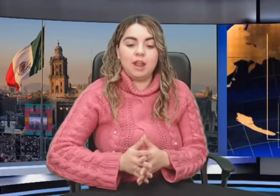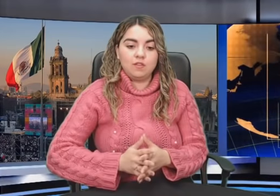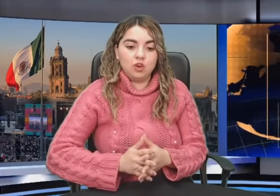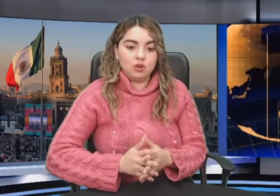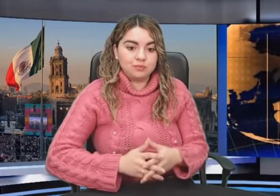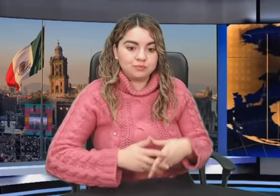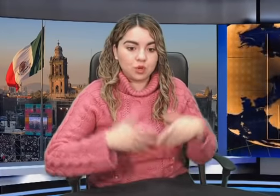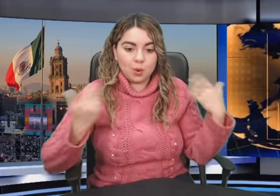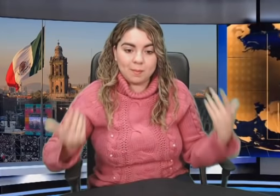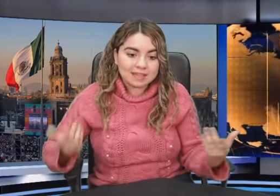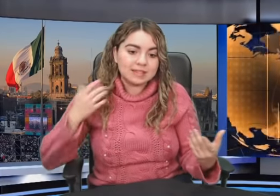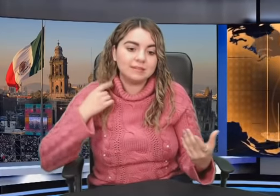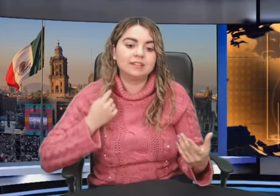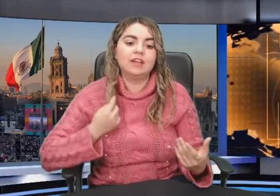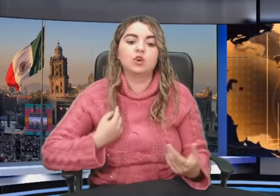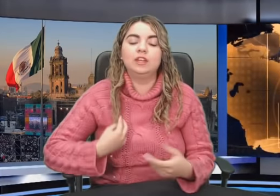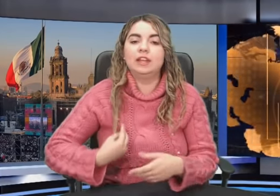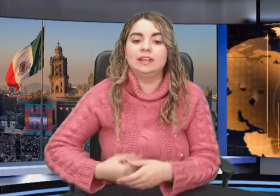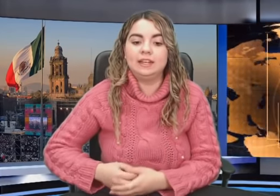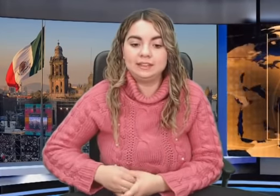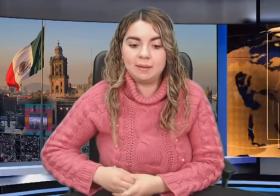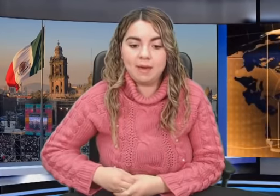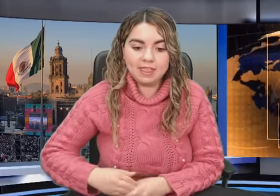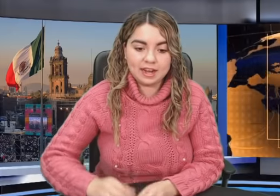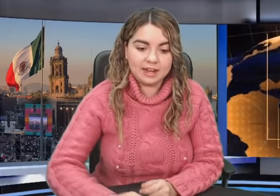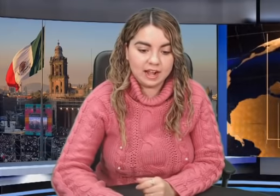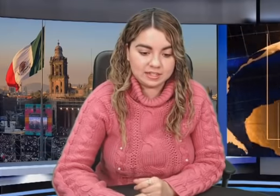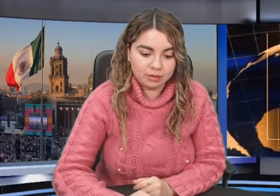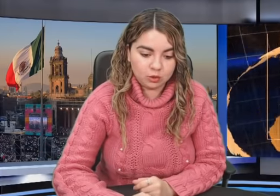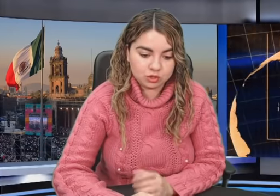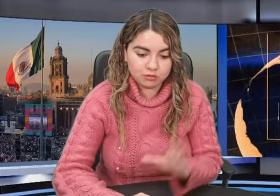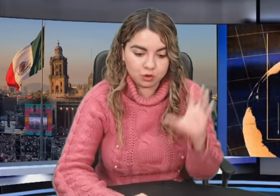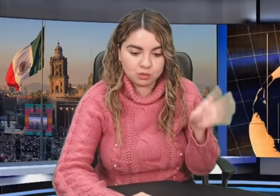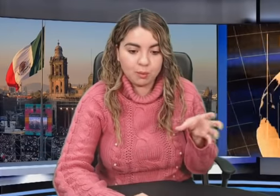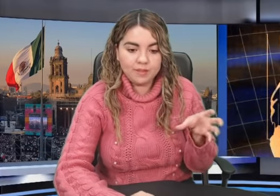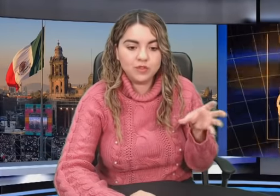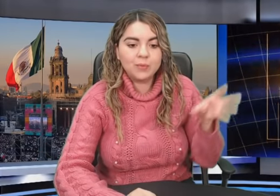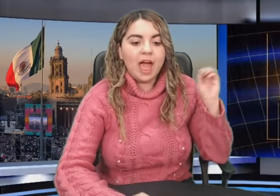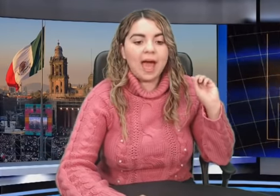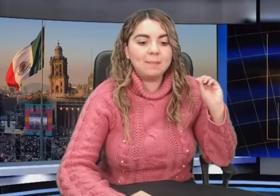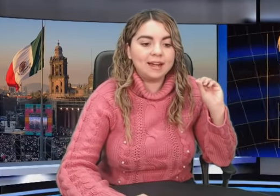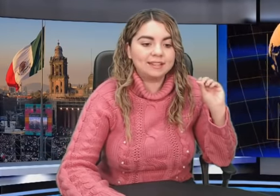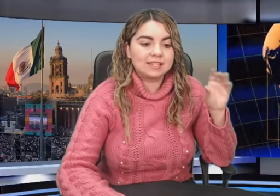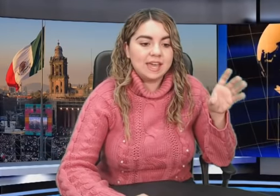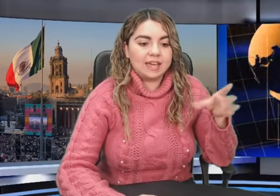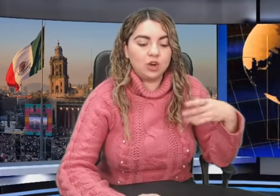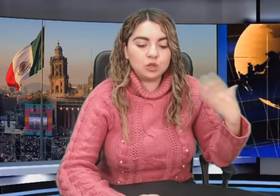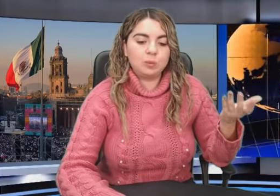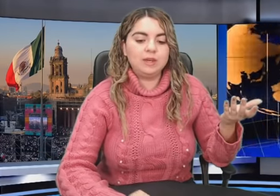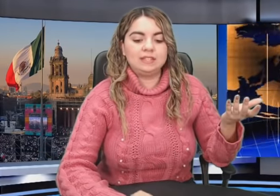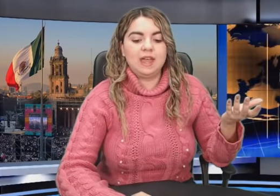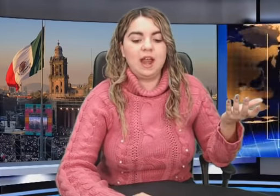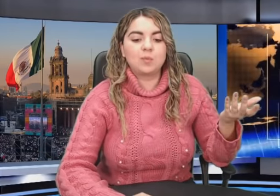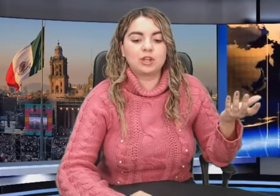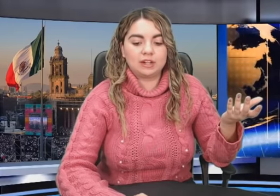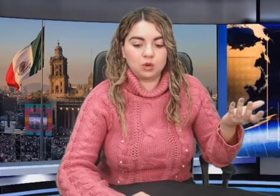estar hablando con más libertad con el tema del general Salvador Cienfuegos. De momento hay partes que no se